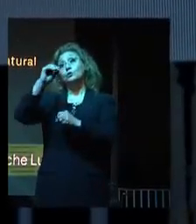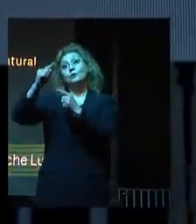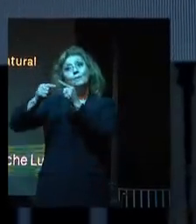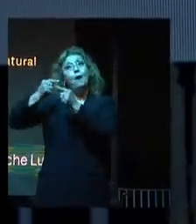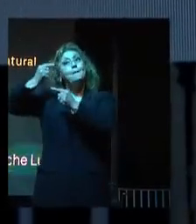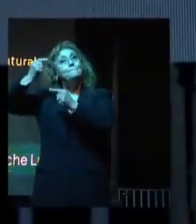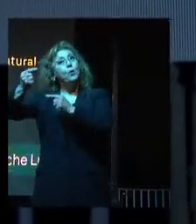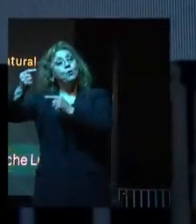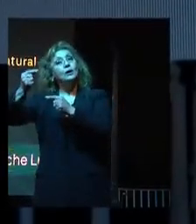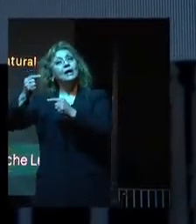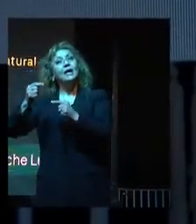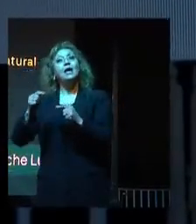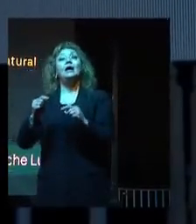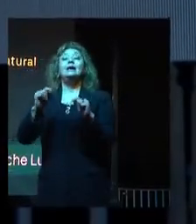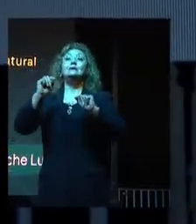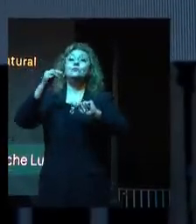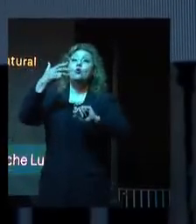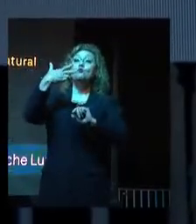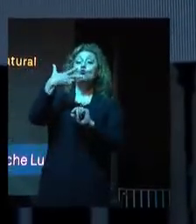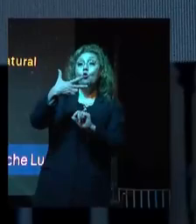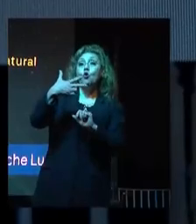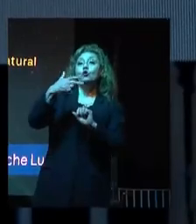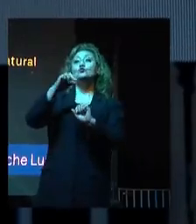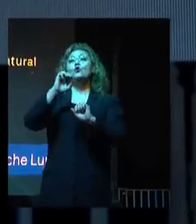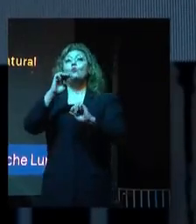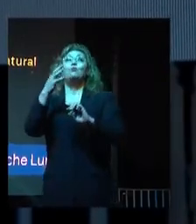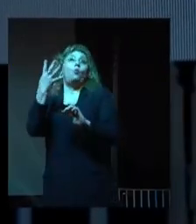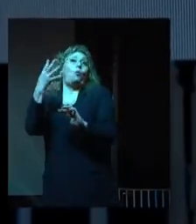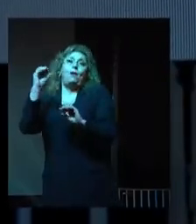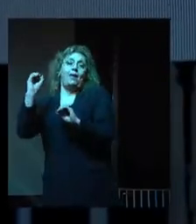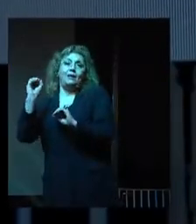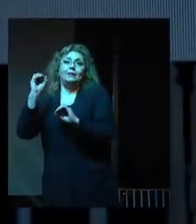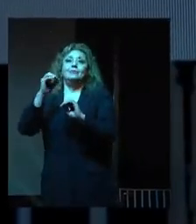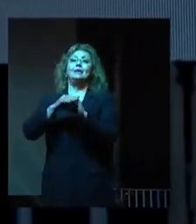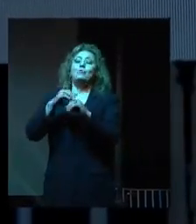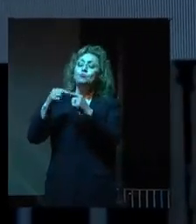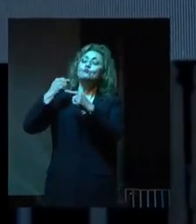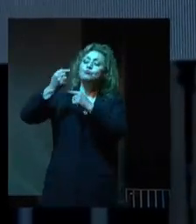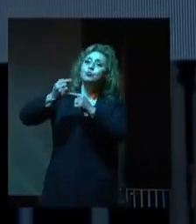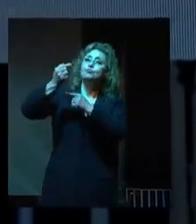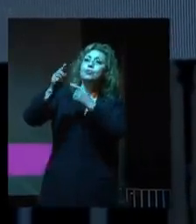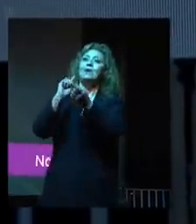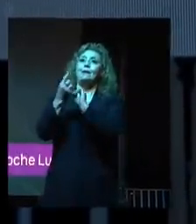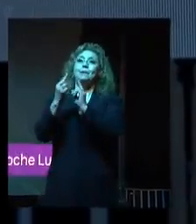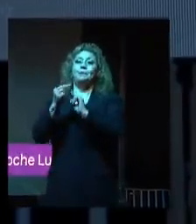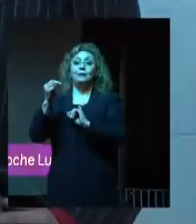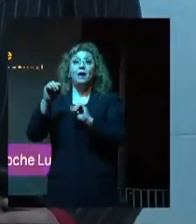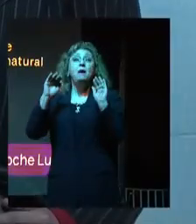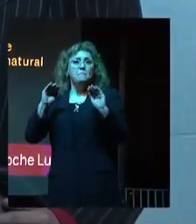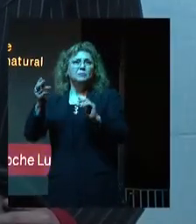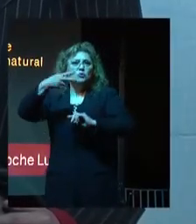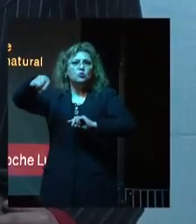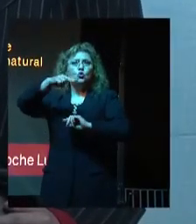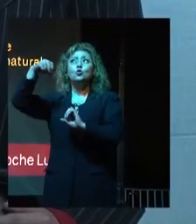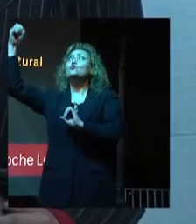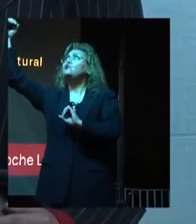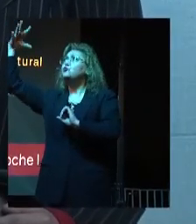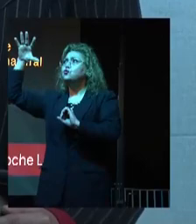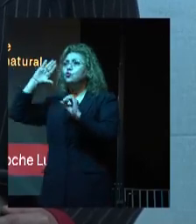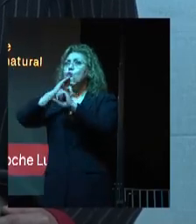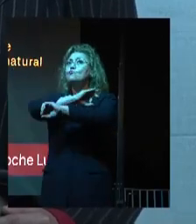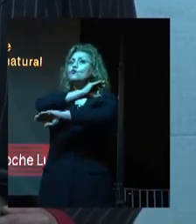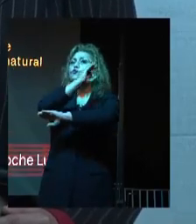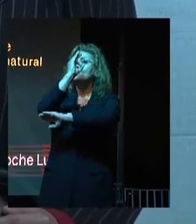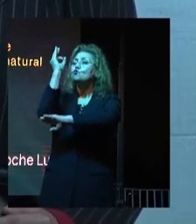va a salir 10 para las 9 y después la siguiente va a salir 20 para las 10. Pero igual uno va a tener luz durante la noche.